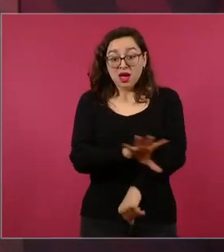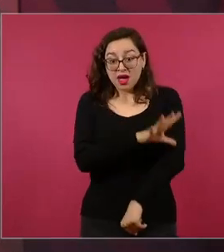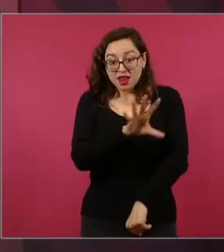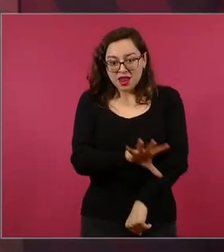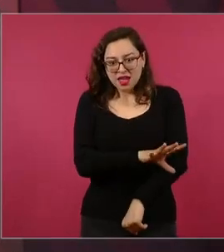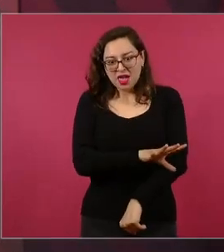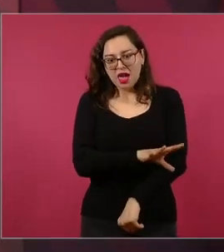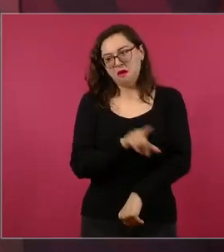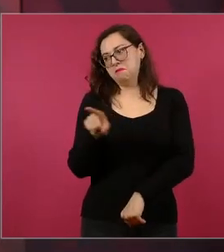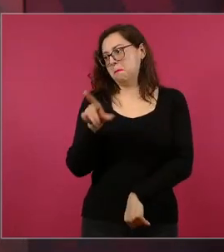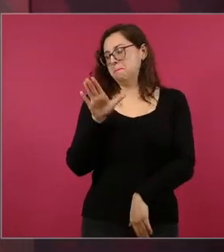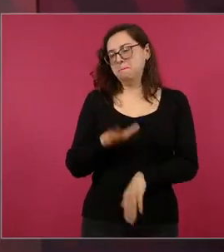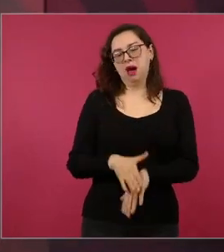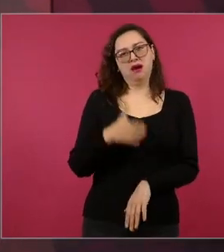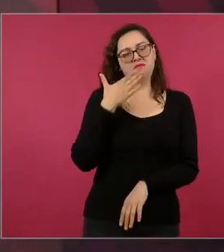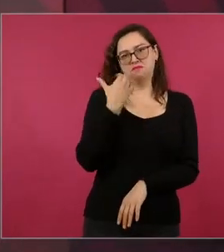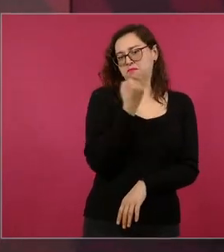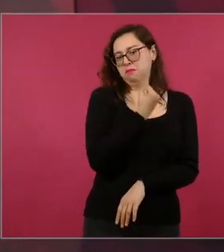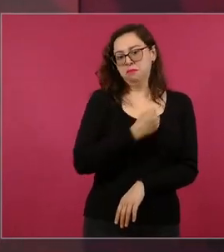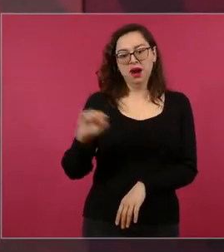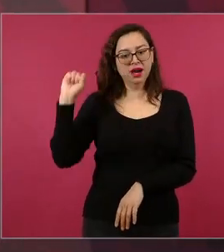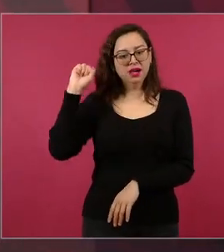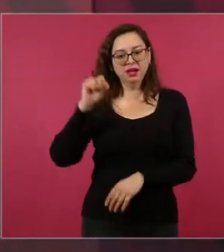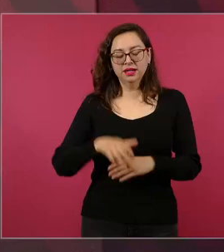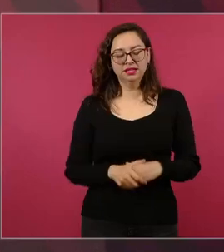Ya yo soy